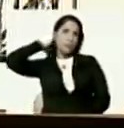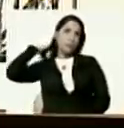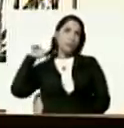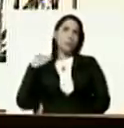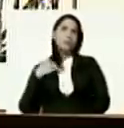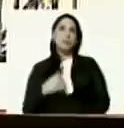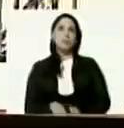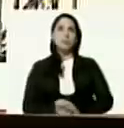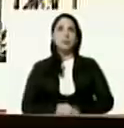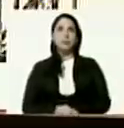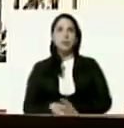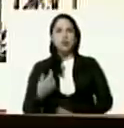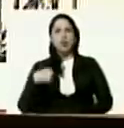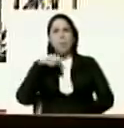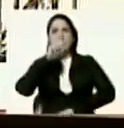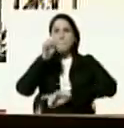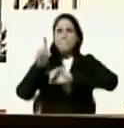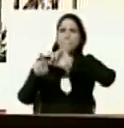Y así como pregunto,